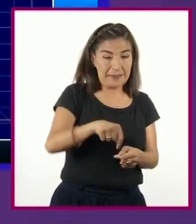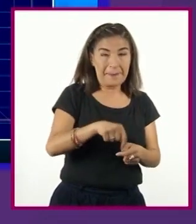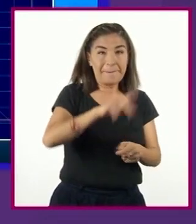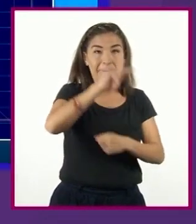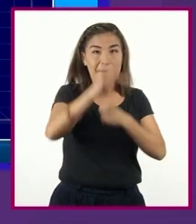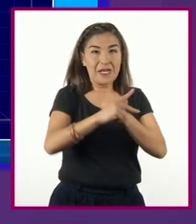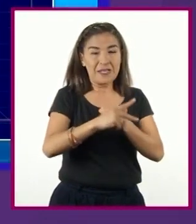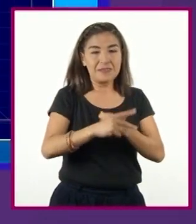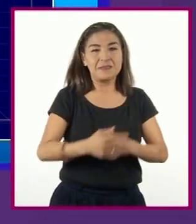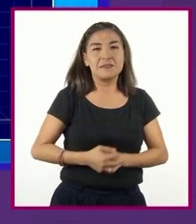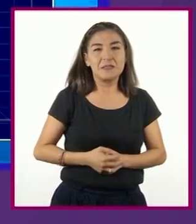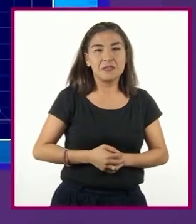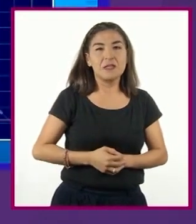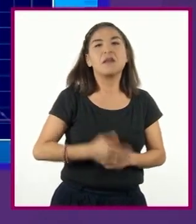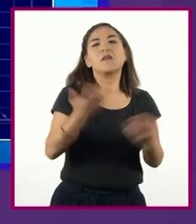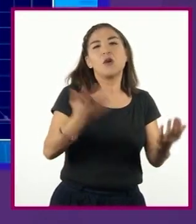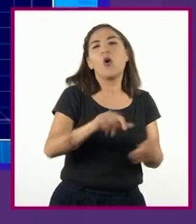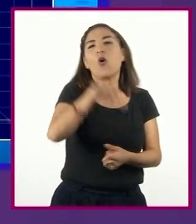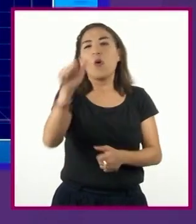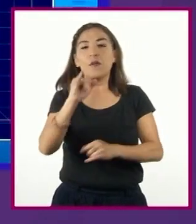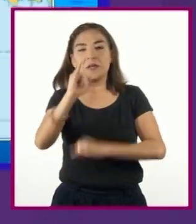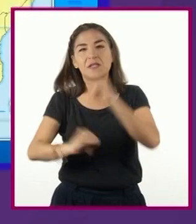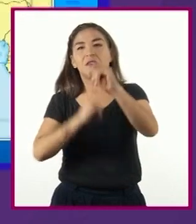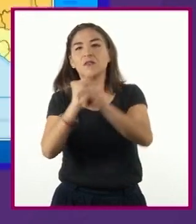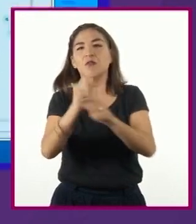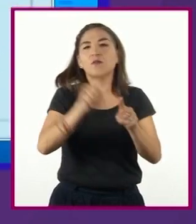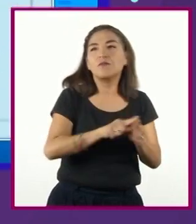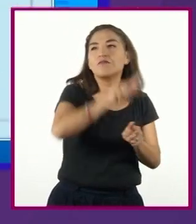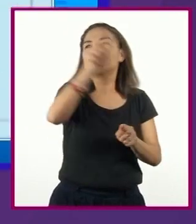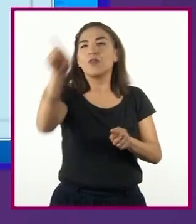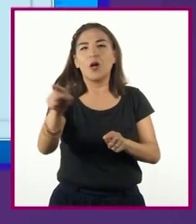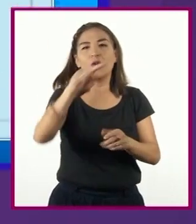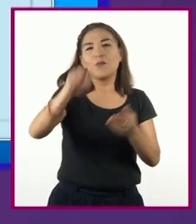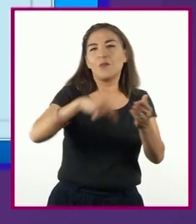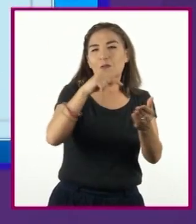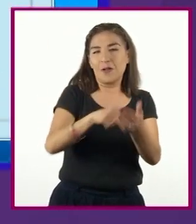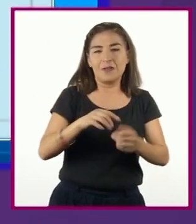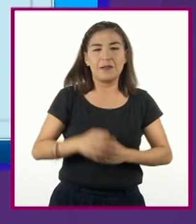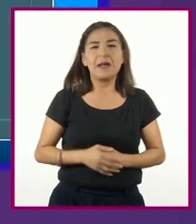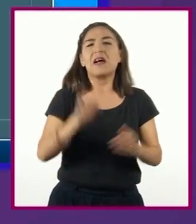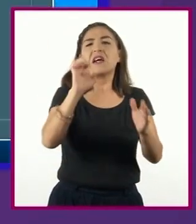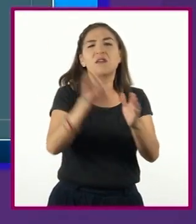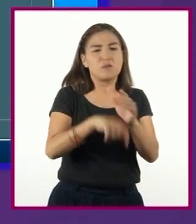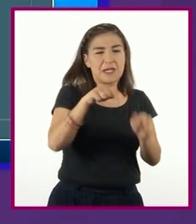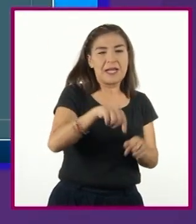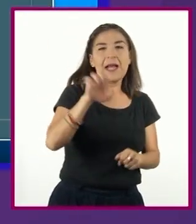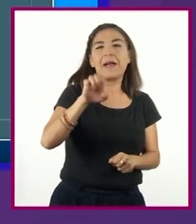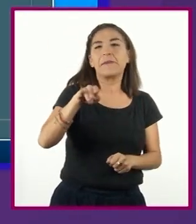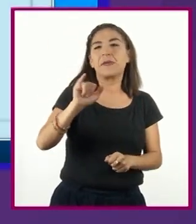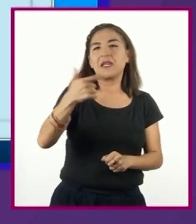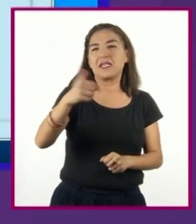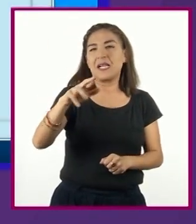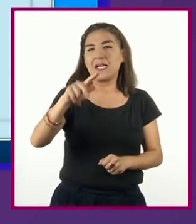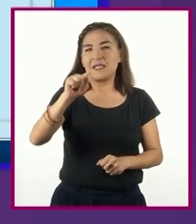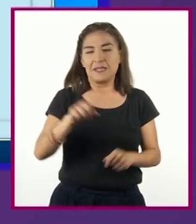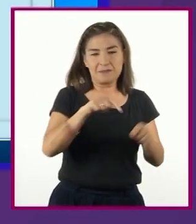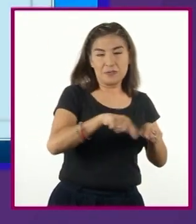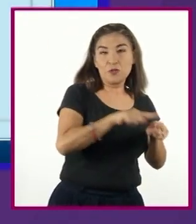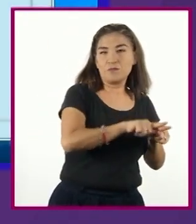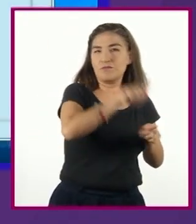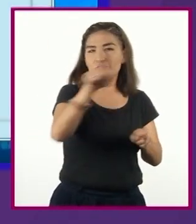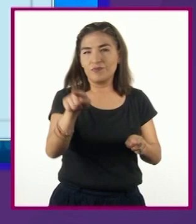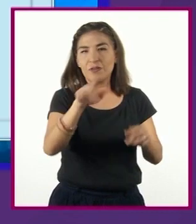país. E internacional si se dirigen a otro. Quien deja el lugar donde vive es emigrante. Cuando